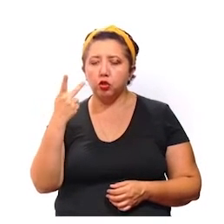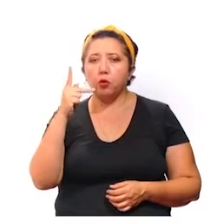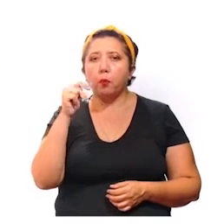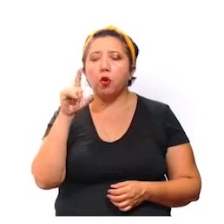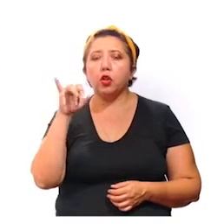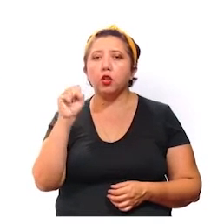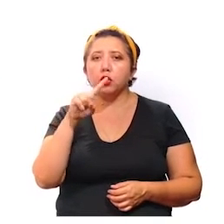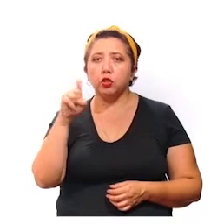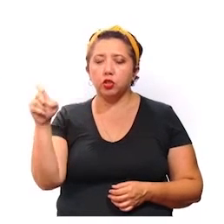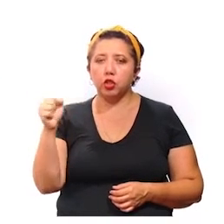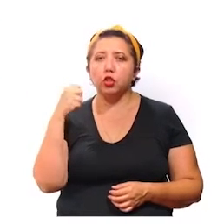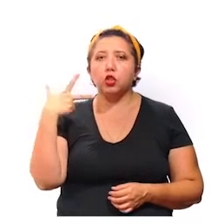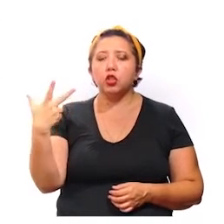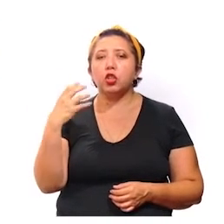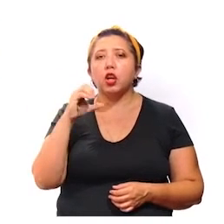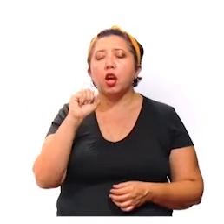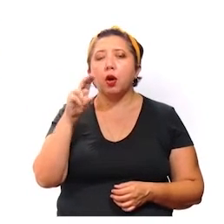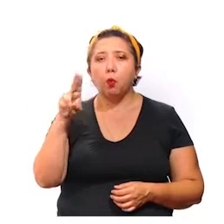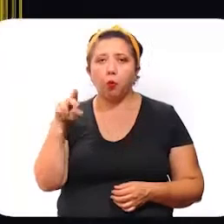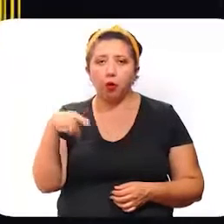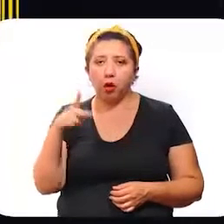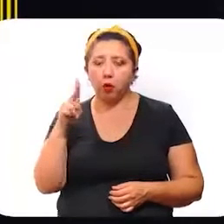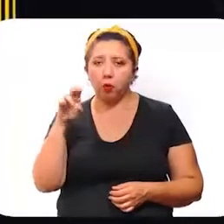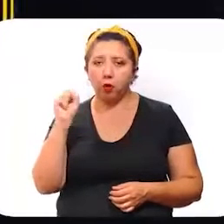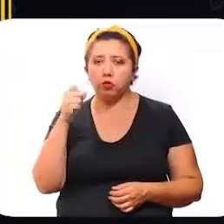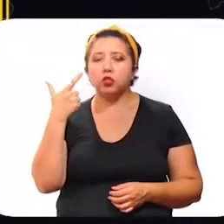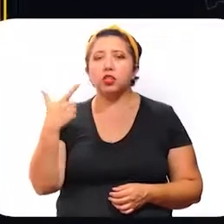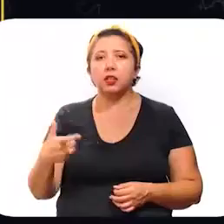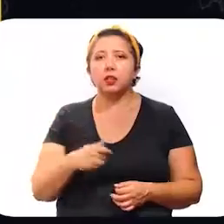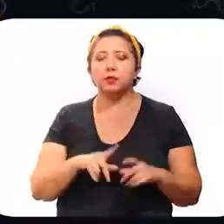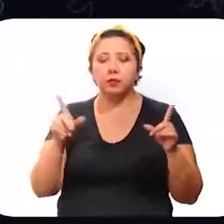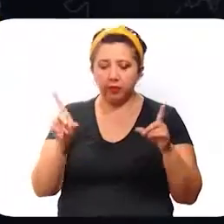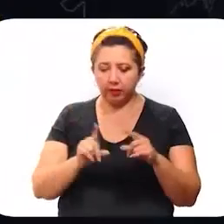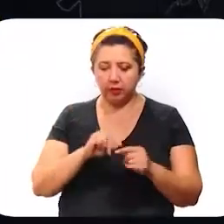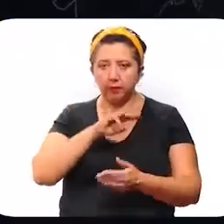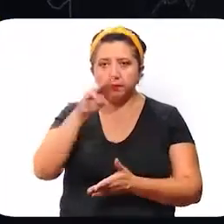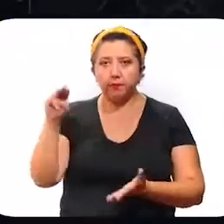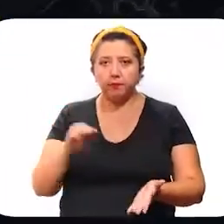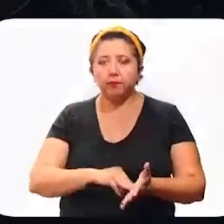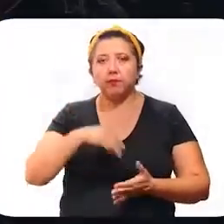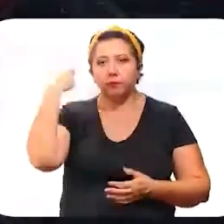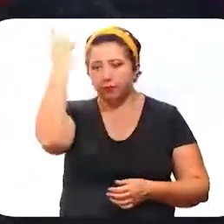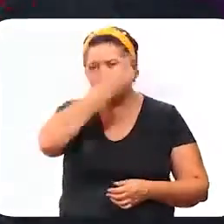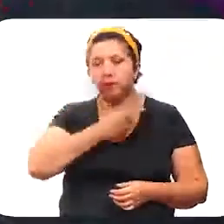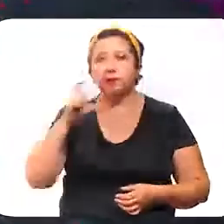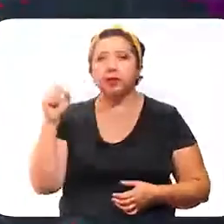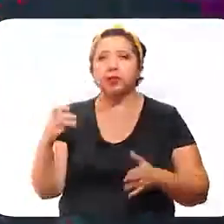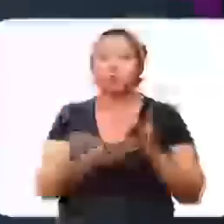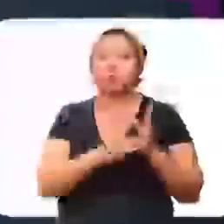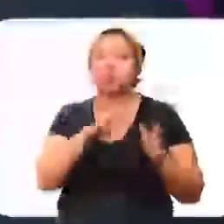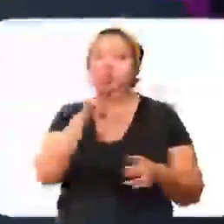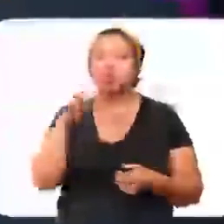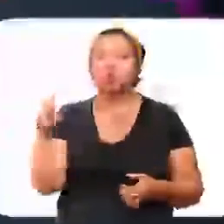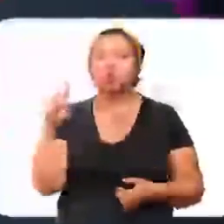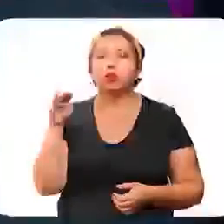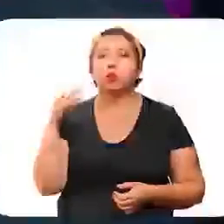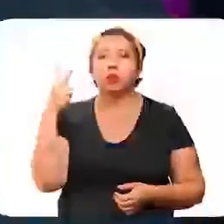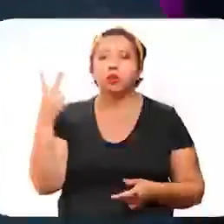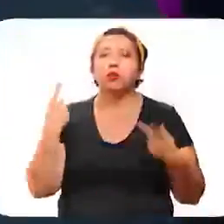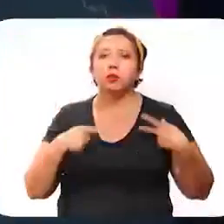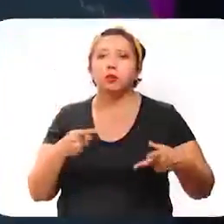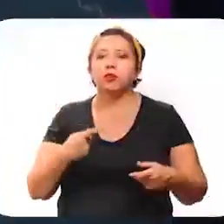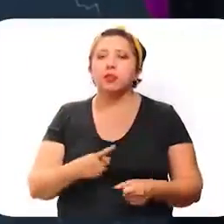Polígono 108 y San Antonio Cagua con 7. Específicamente en Mérida se han diagnosticado 20.392